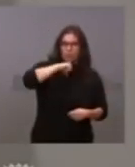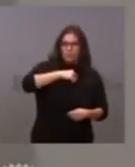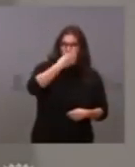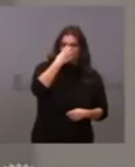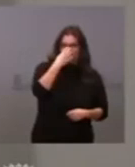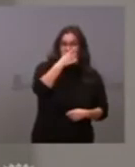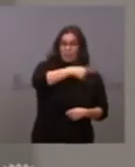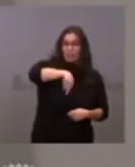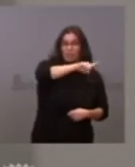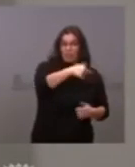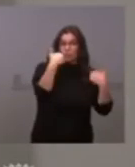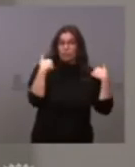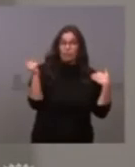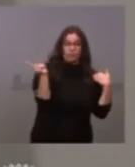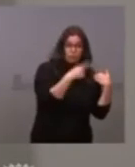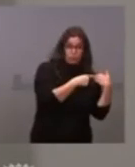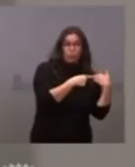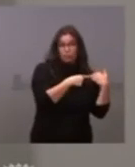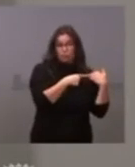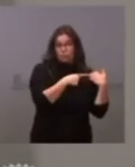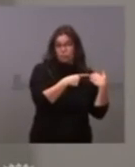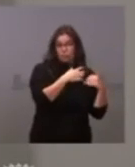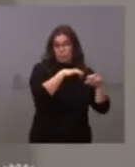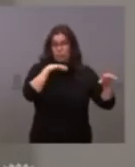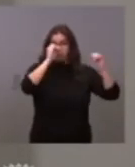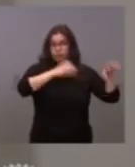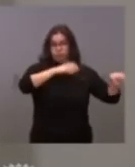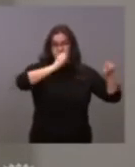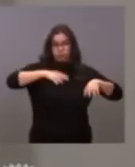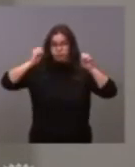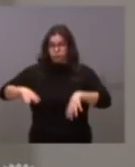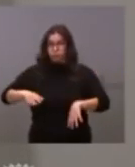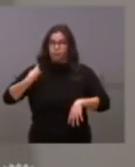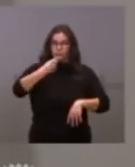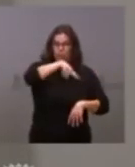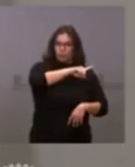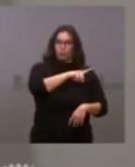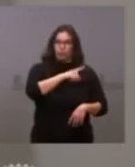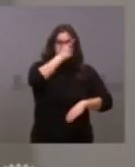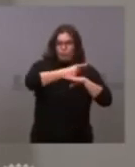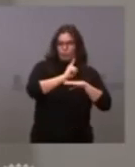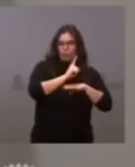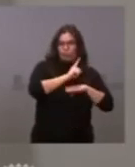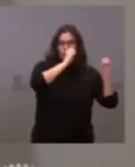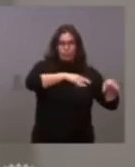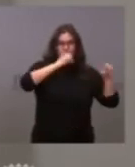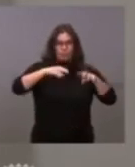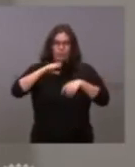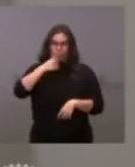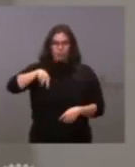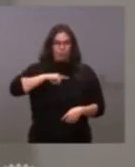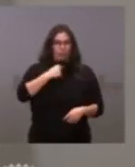que presentaron en muchos casos su dimisión a petición propia después de comunicarles nuestra opinión